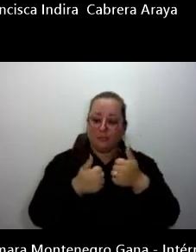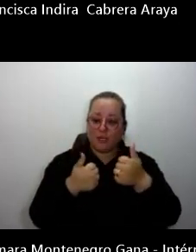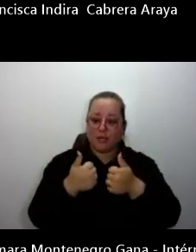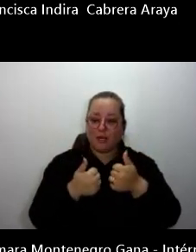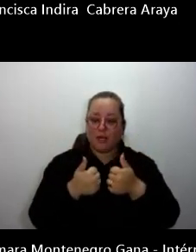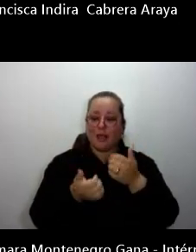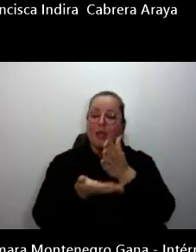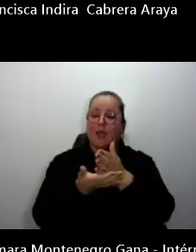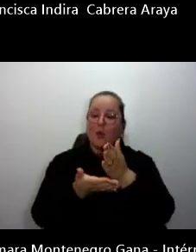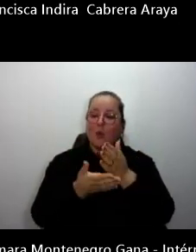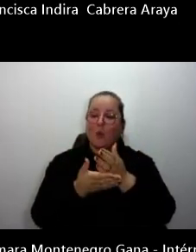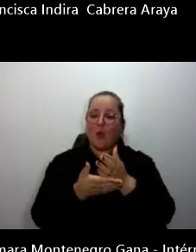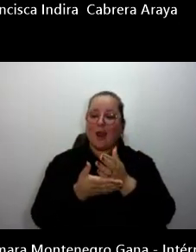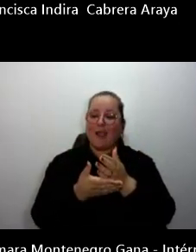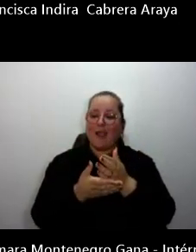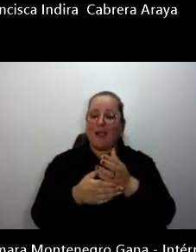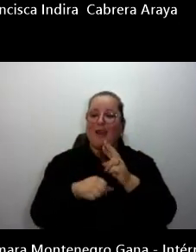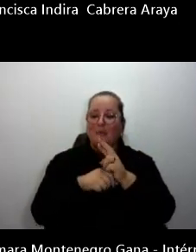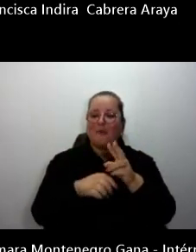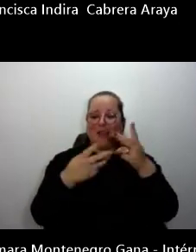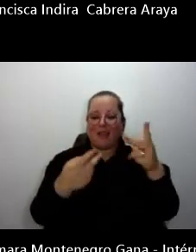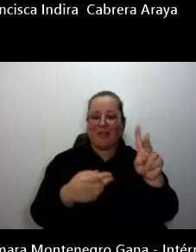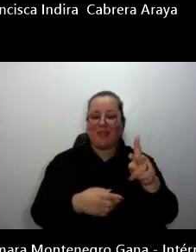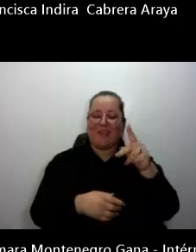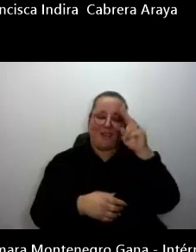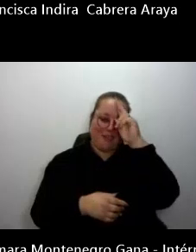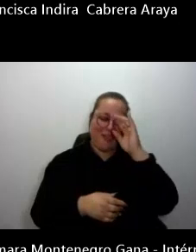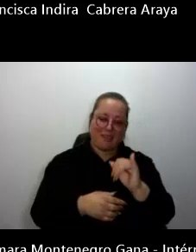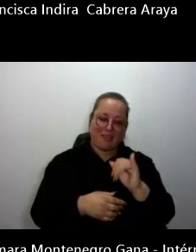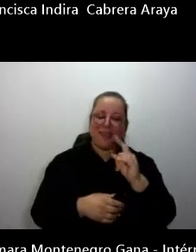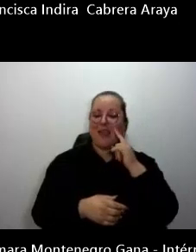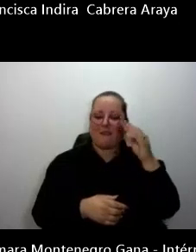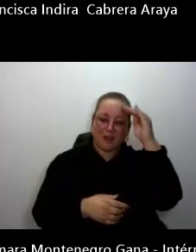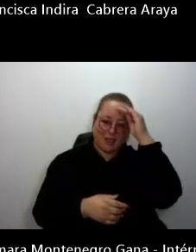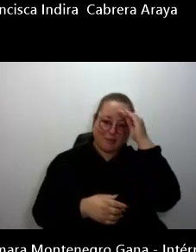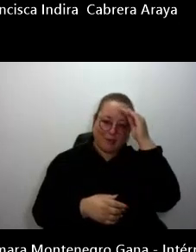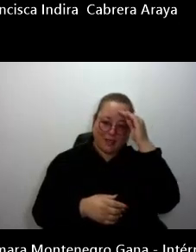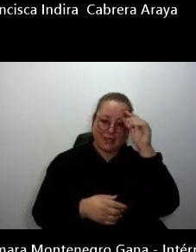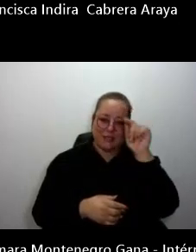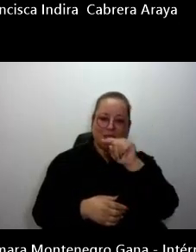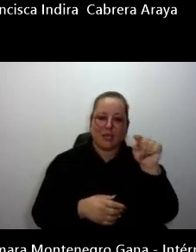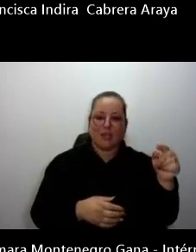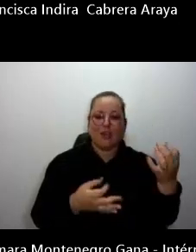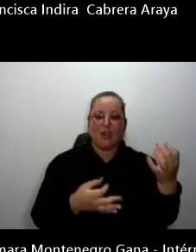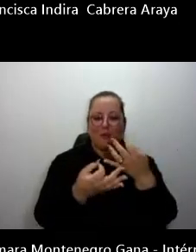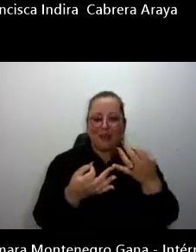la Escuela República de Haití, quienes nos van a contar su experiencia en la implementación,